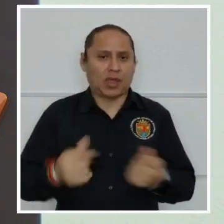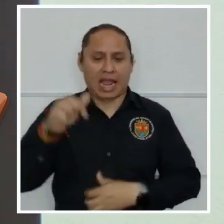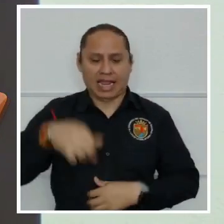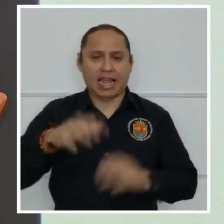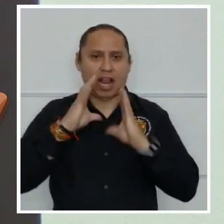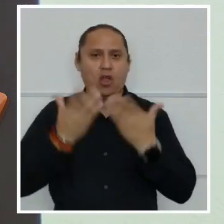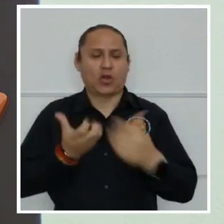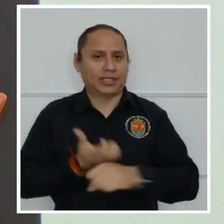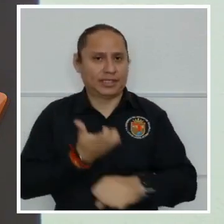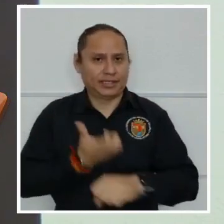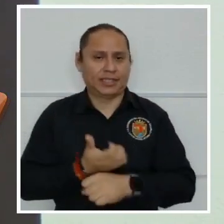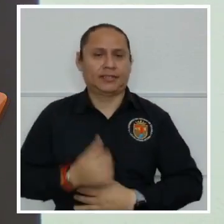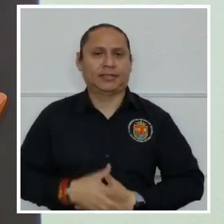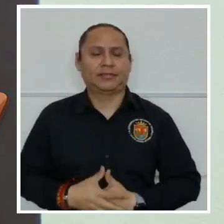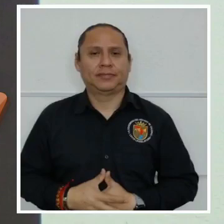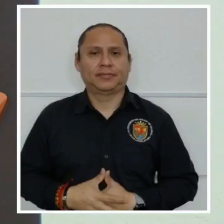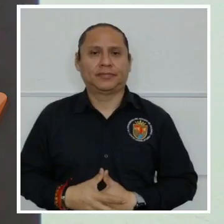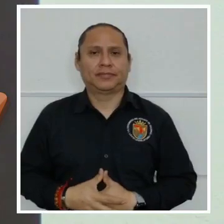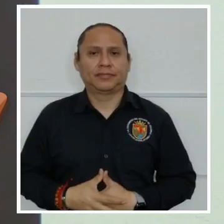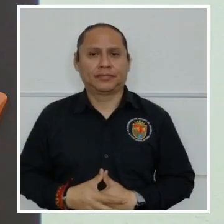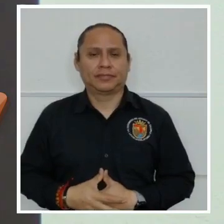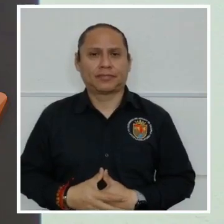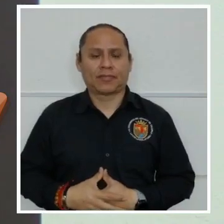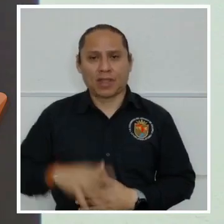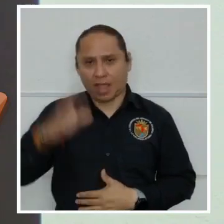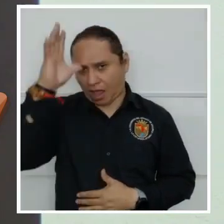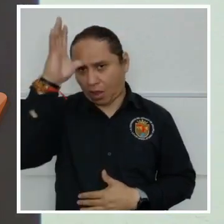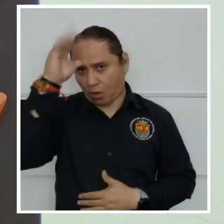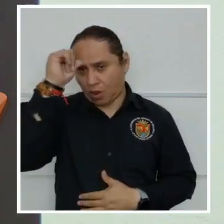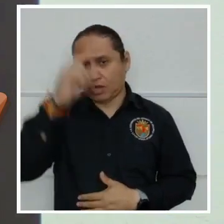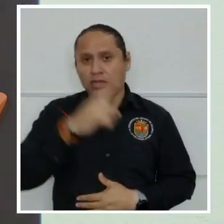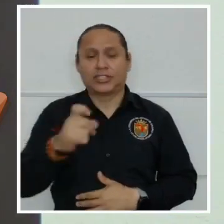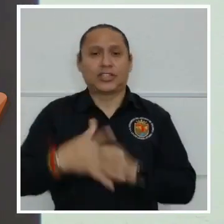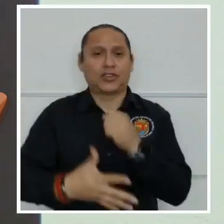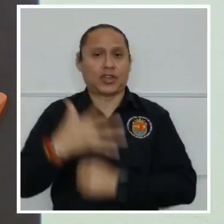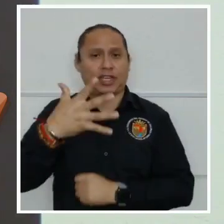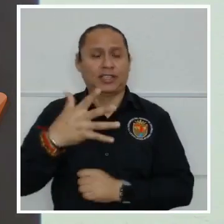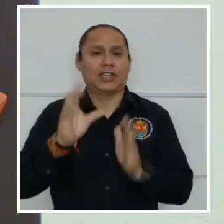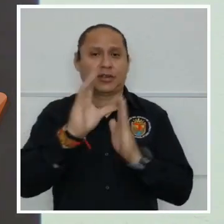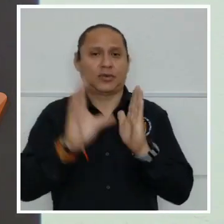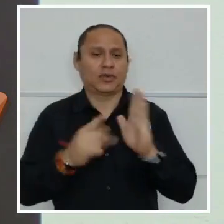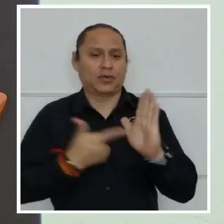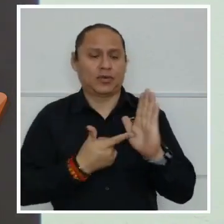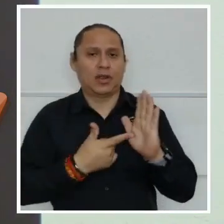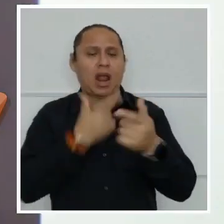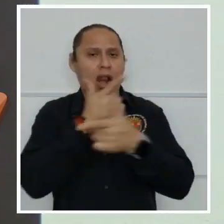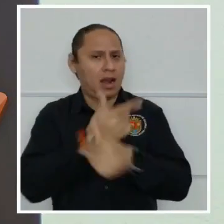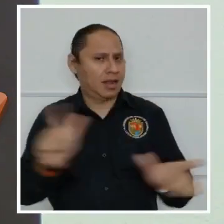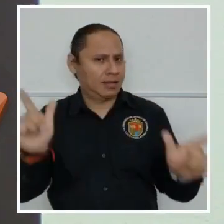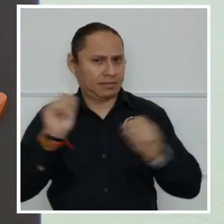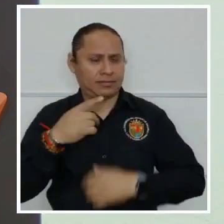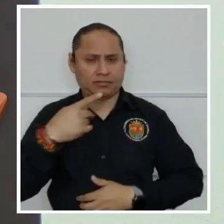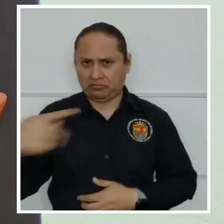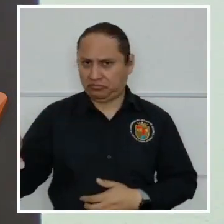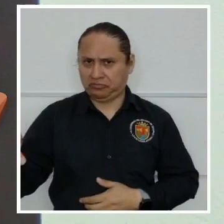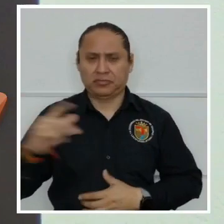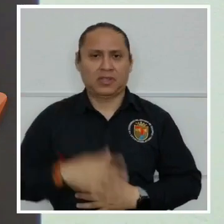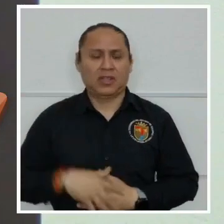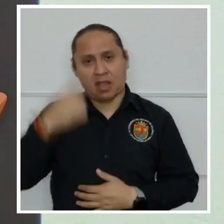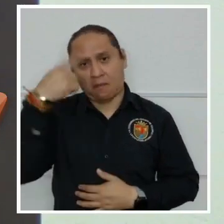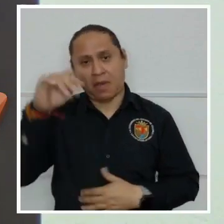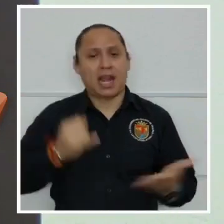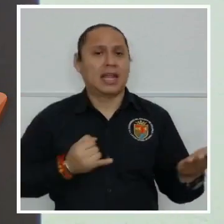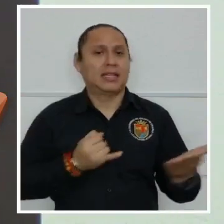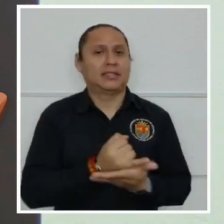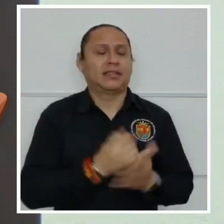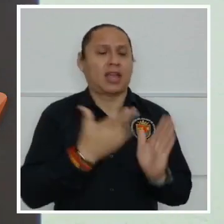Congreso. Y de acuerdo al 115 constitucional, son libres para decidir